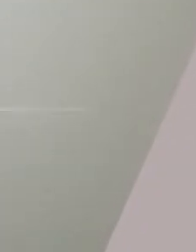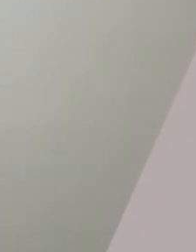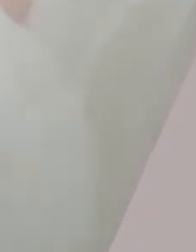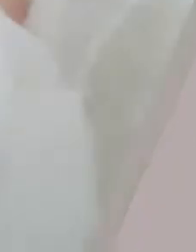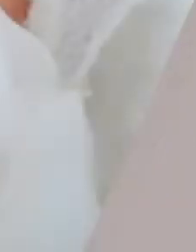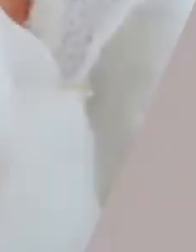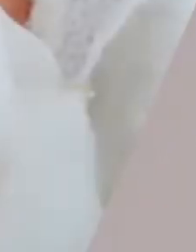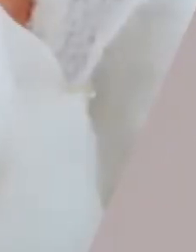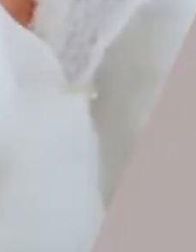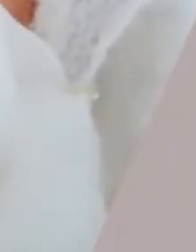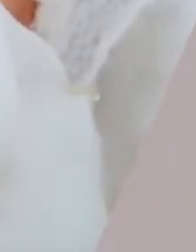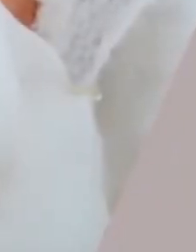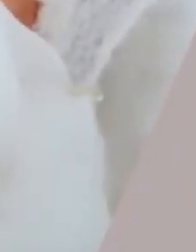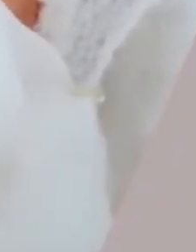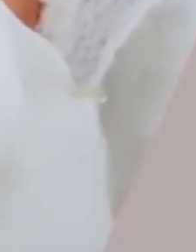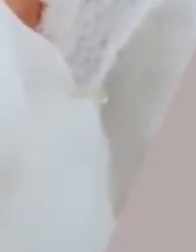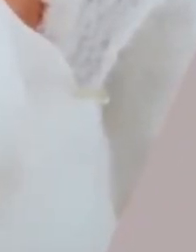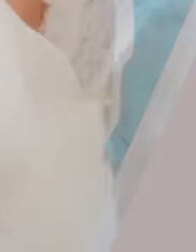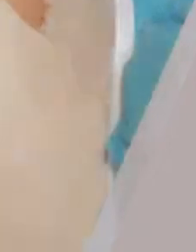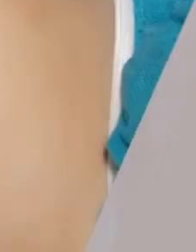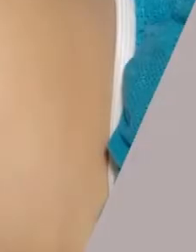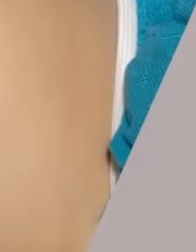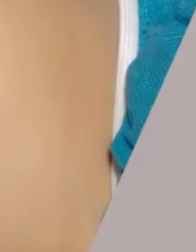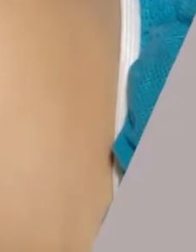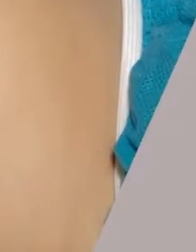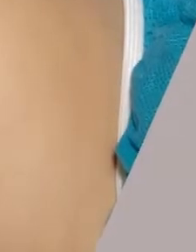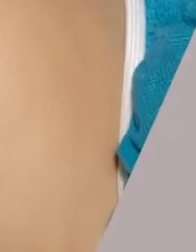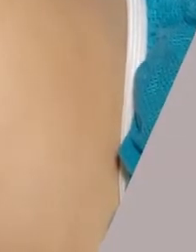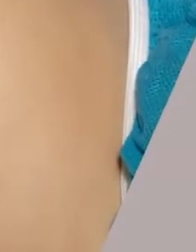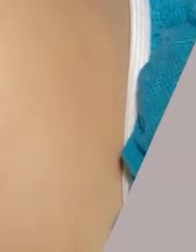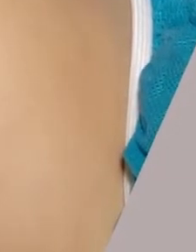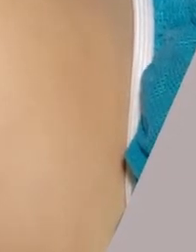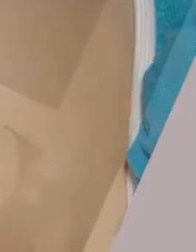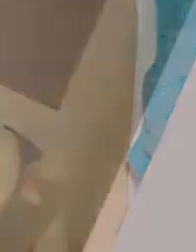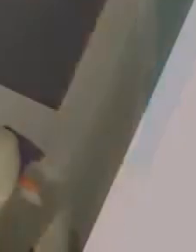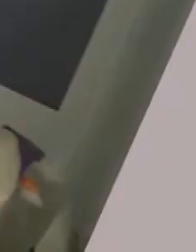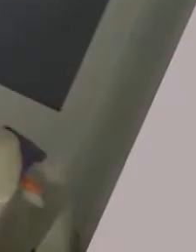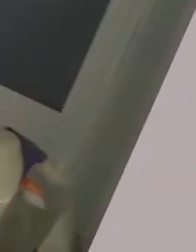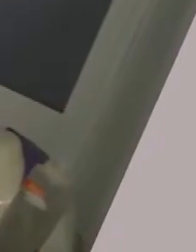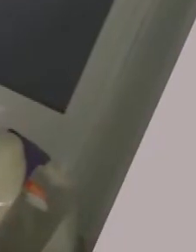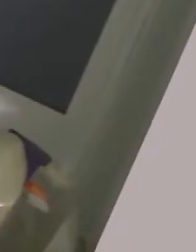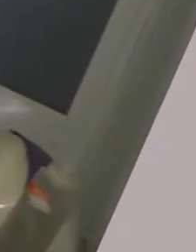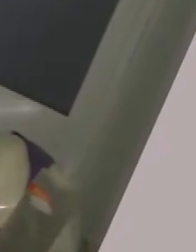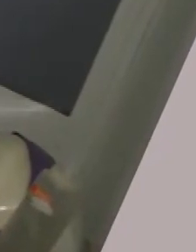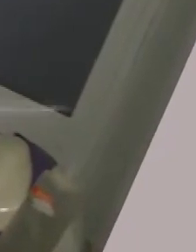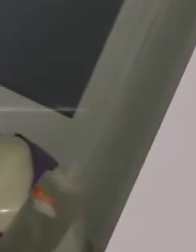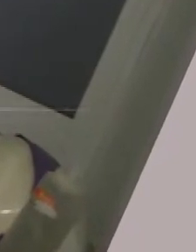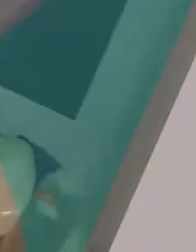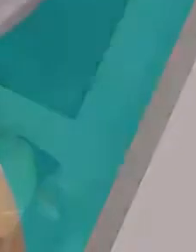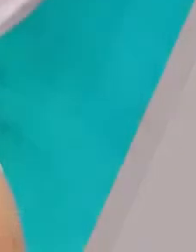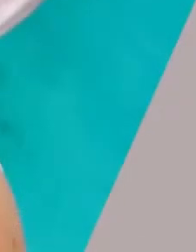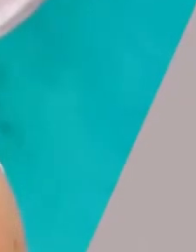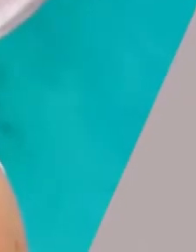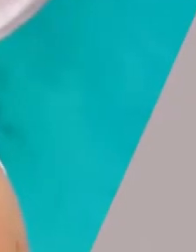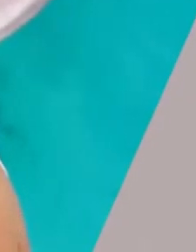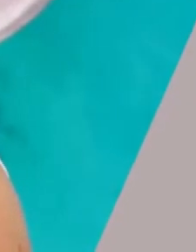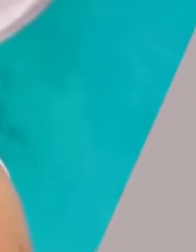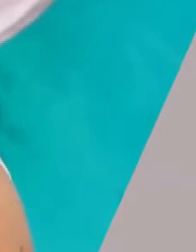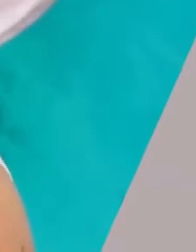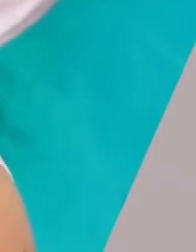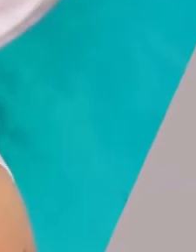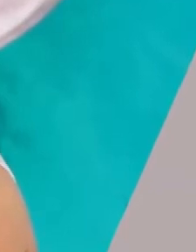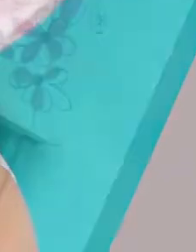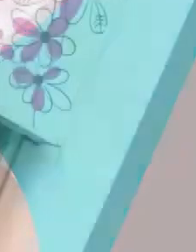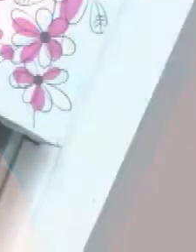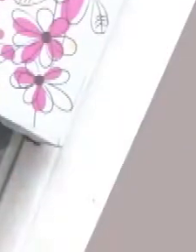Somos especialistas en pestañas pelo a pelo. Ubícanos en la calle 49A, número 1129 del Barrio